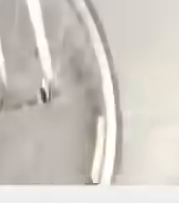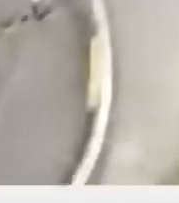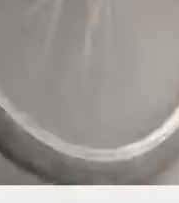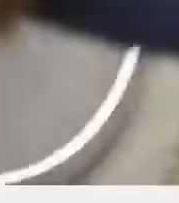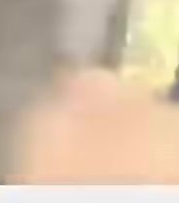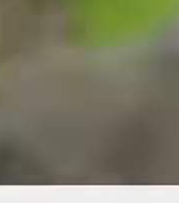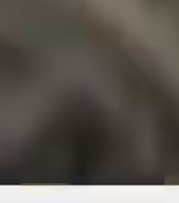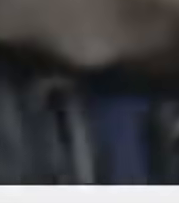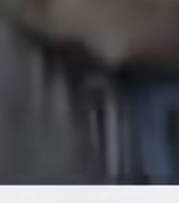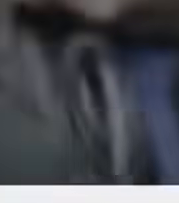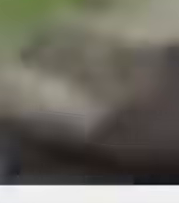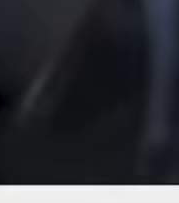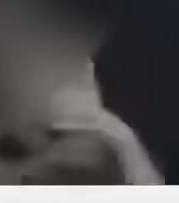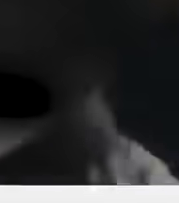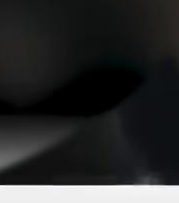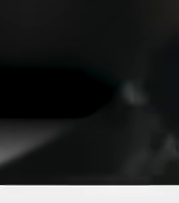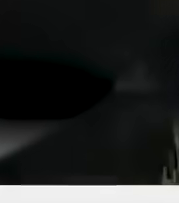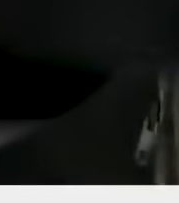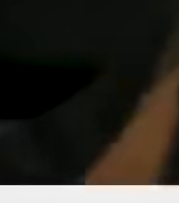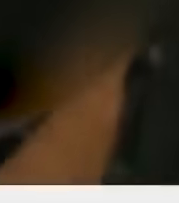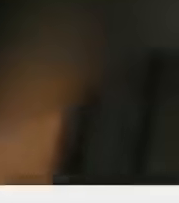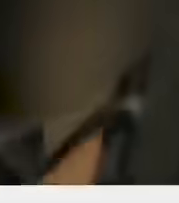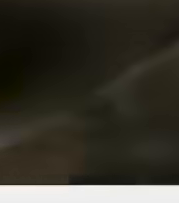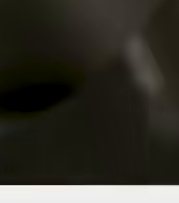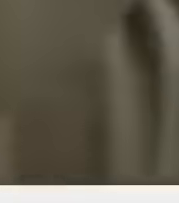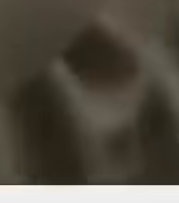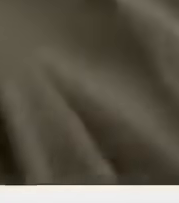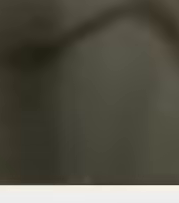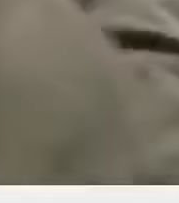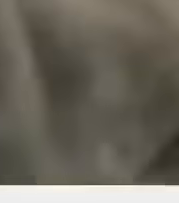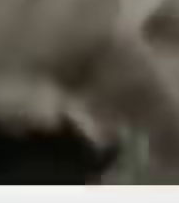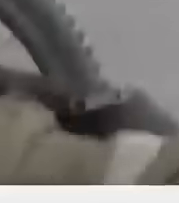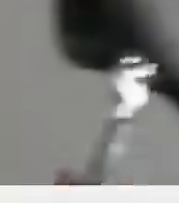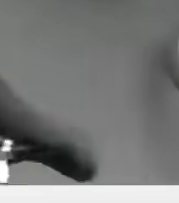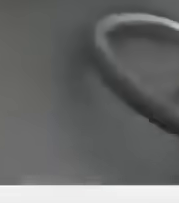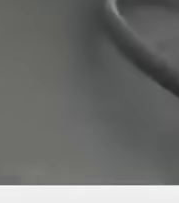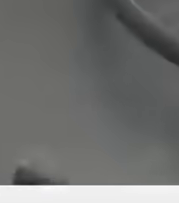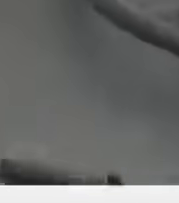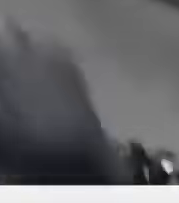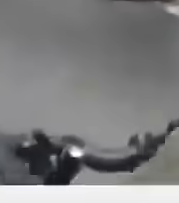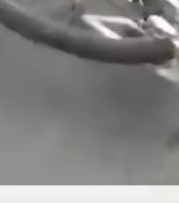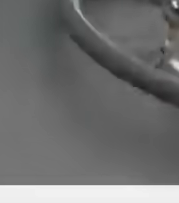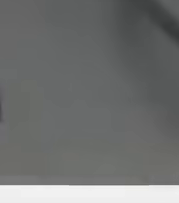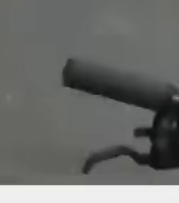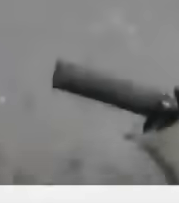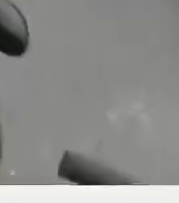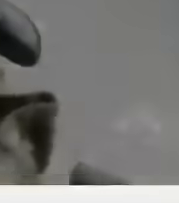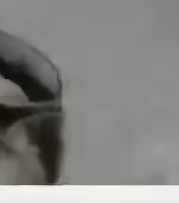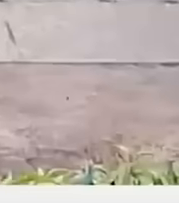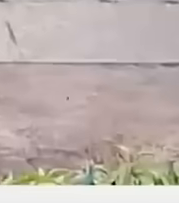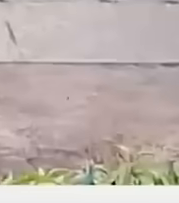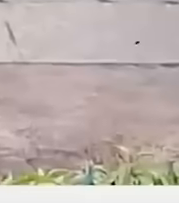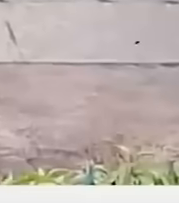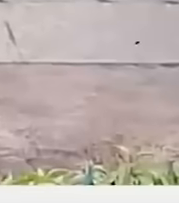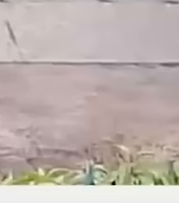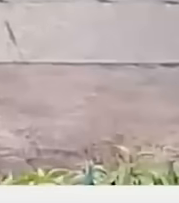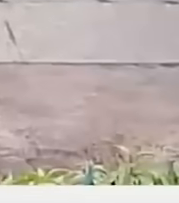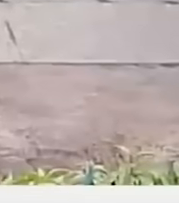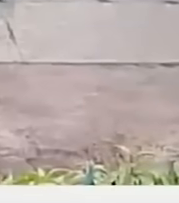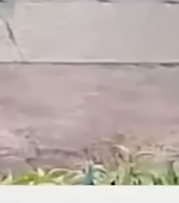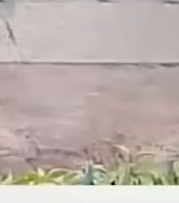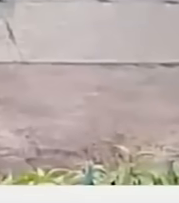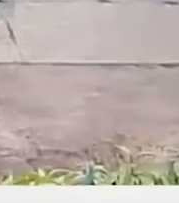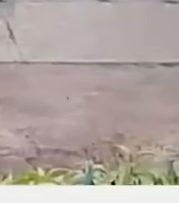Sí, ando en mi bici. Por favor, se lo pido. Oye, no.